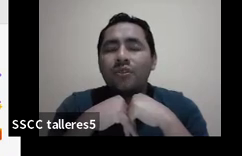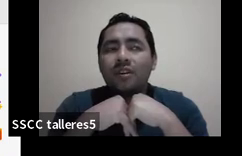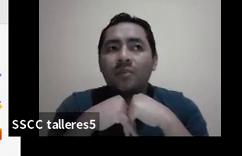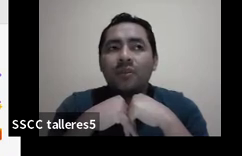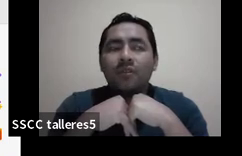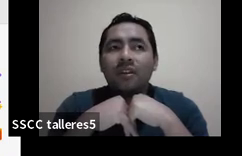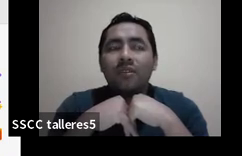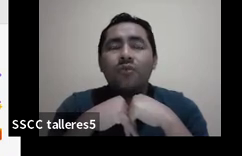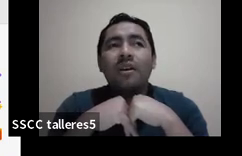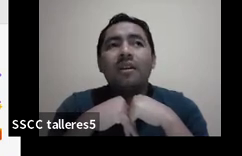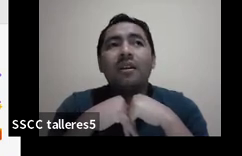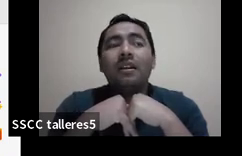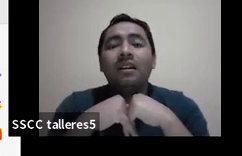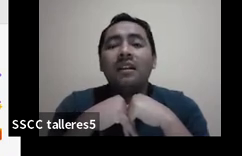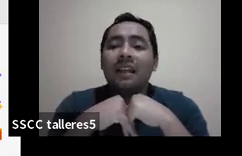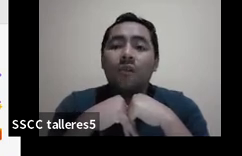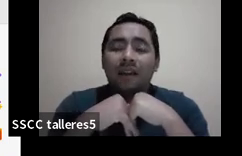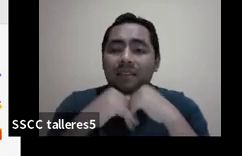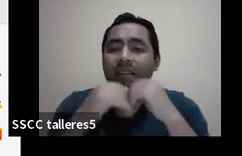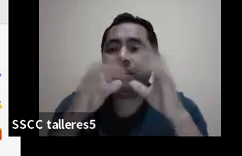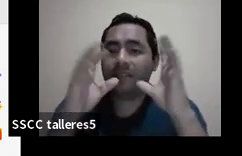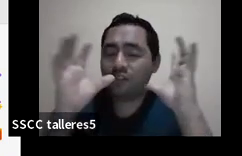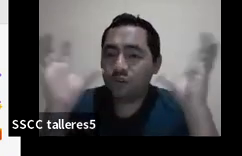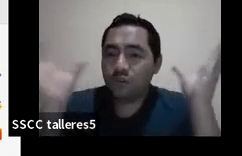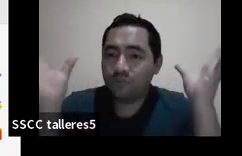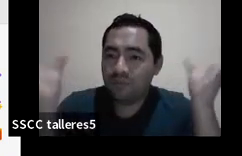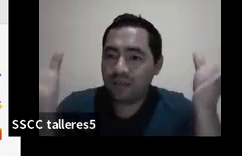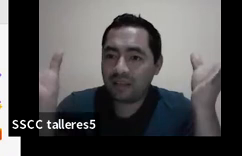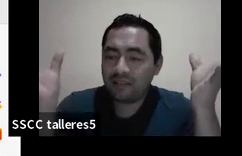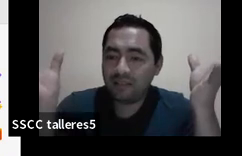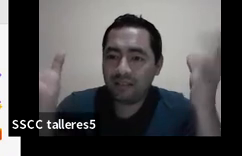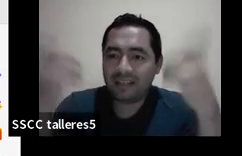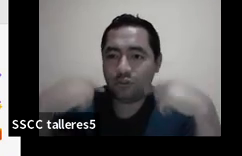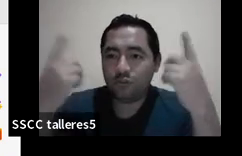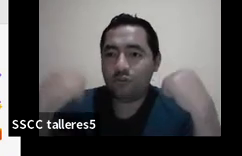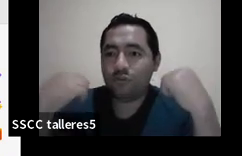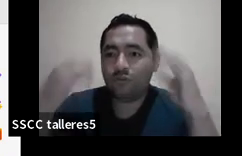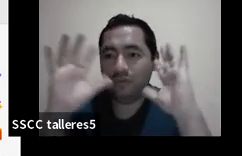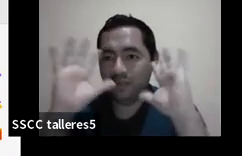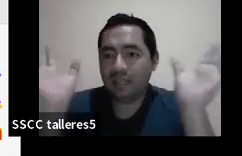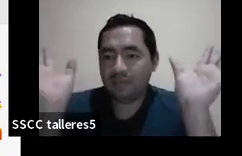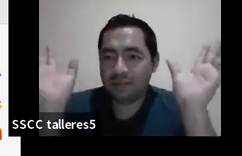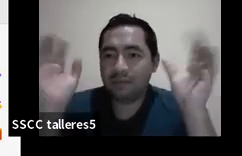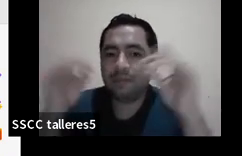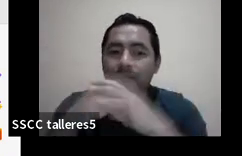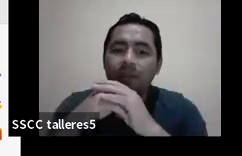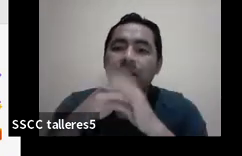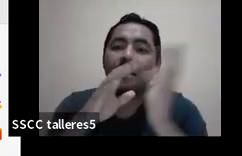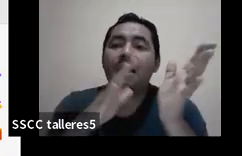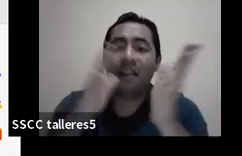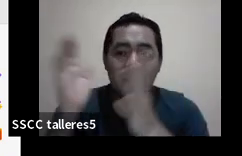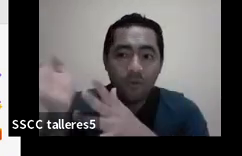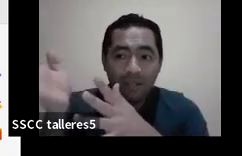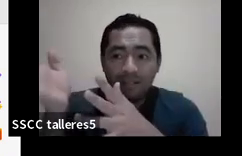A ver, dicho rápido y en resumen, el lenguaje de señas es solo mímicas y gestos, nada más,